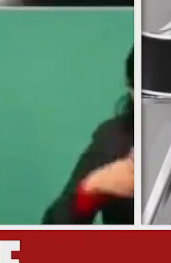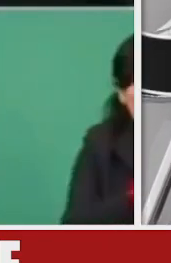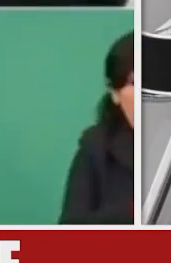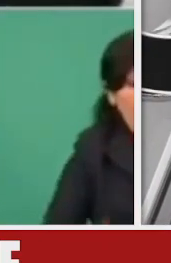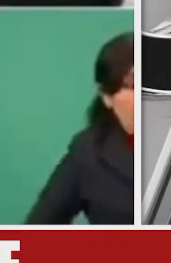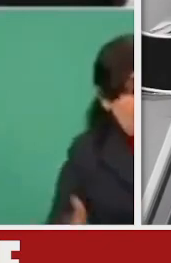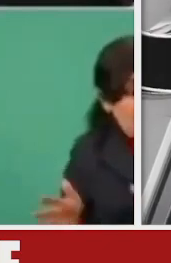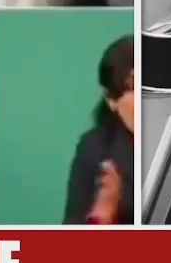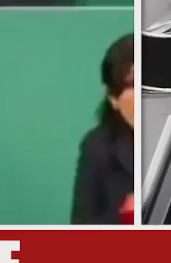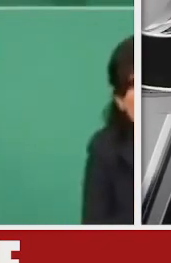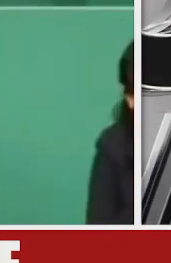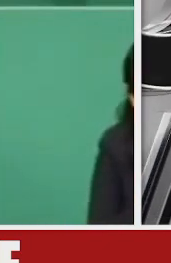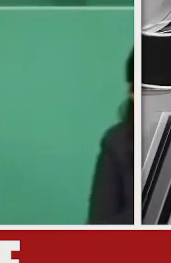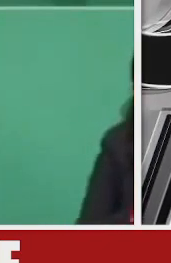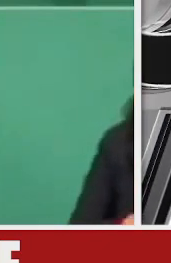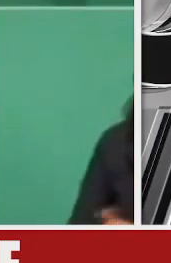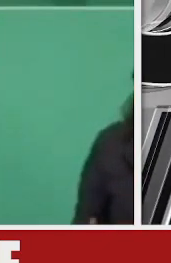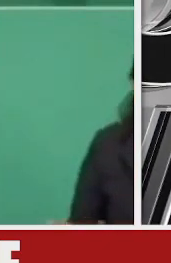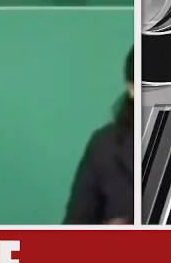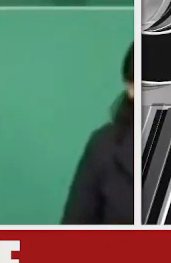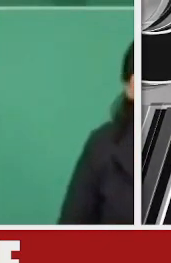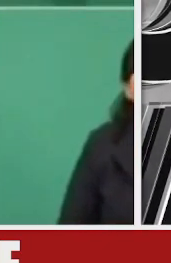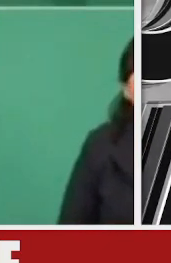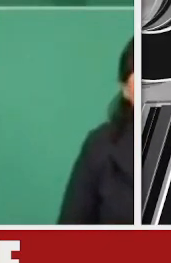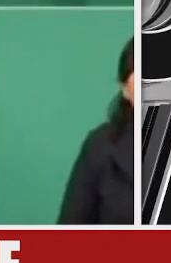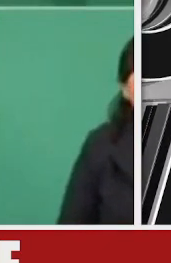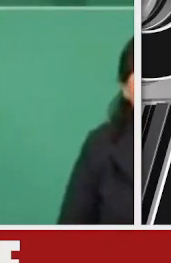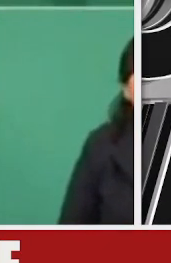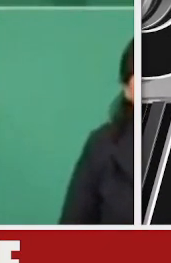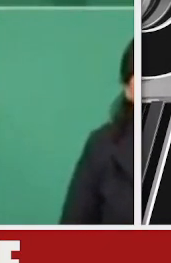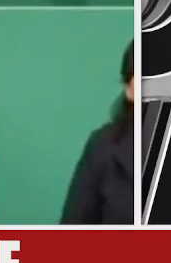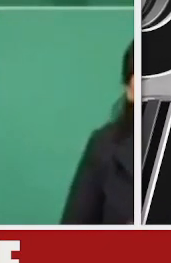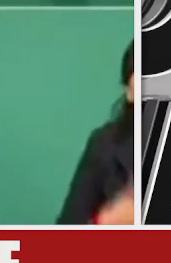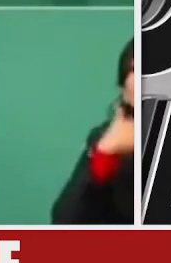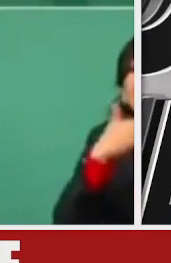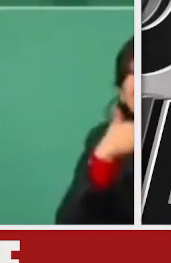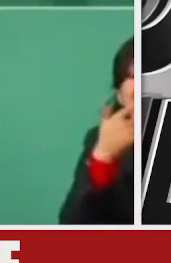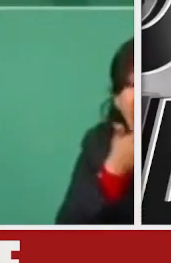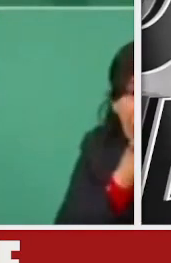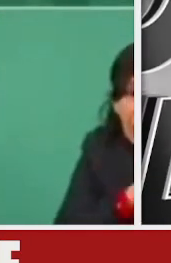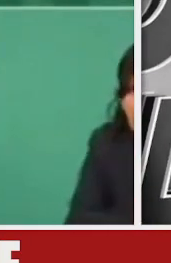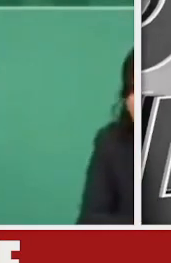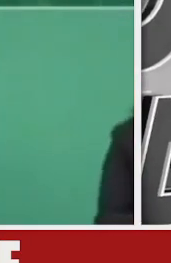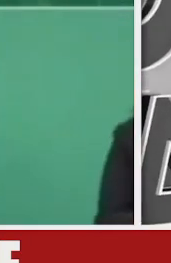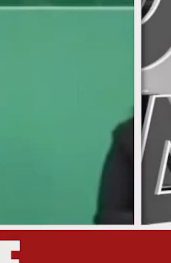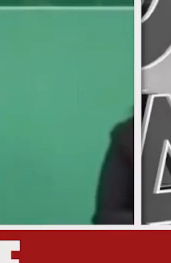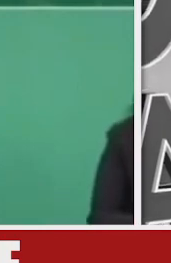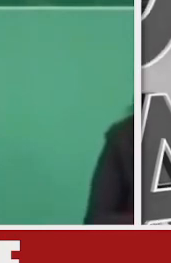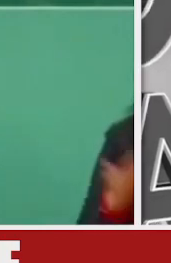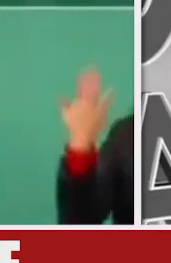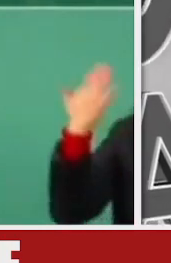porque está la corrupción estaba